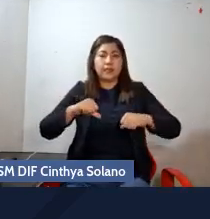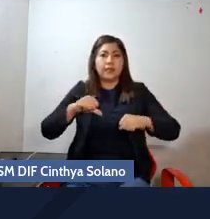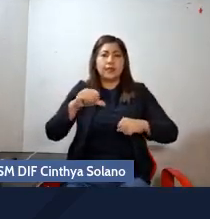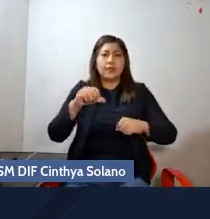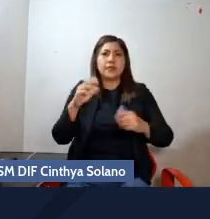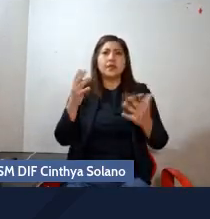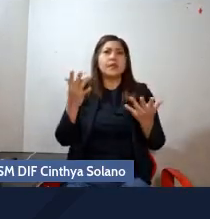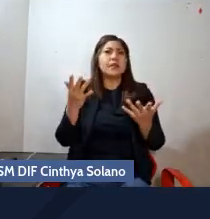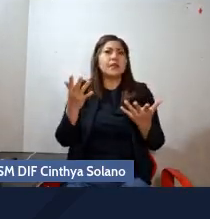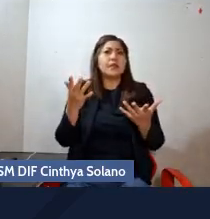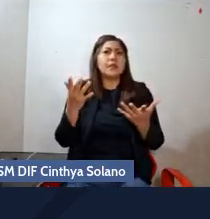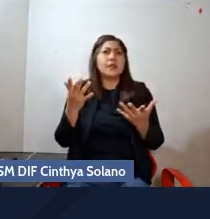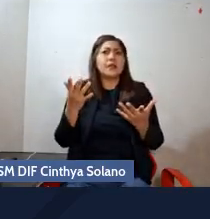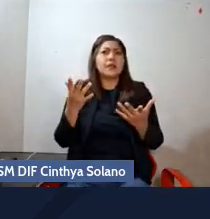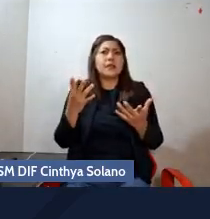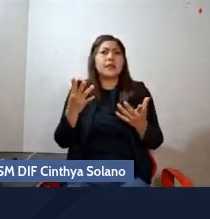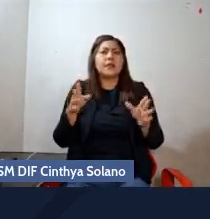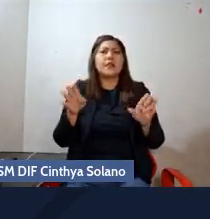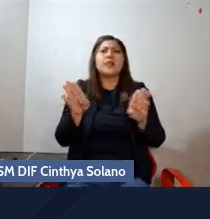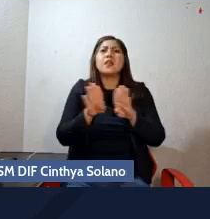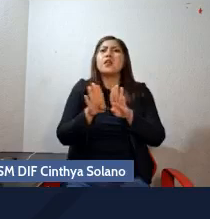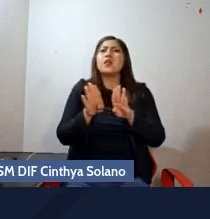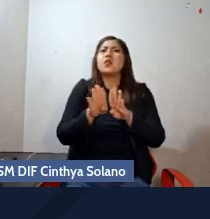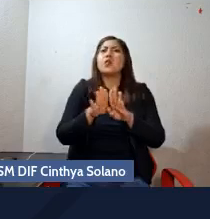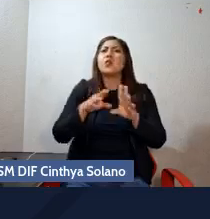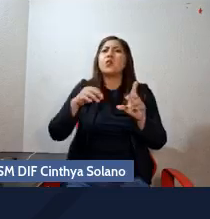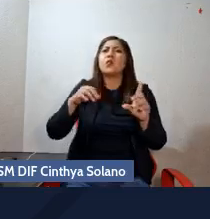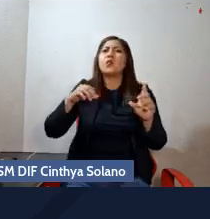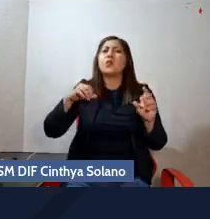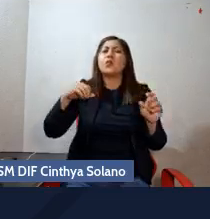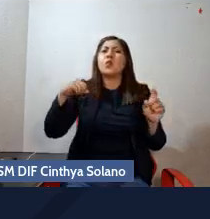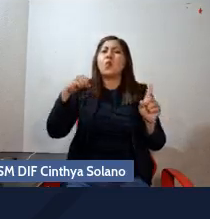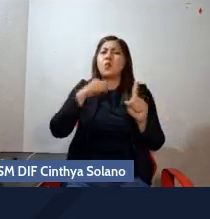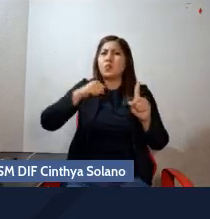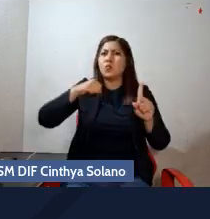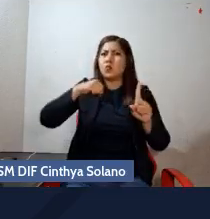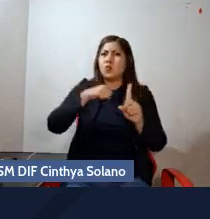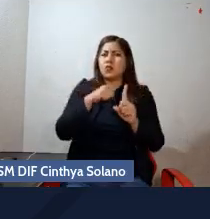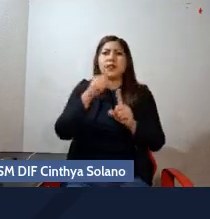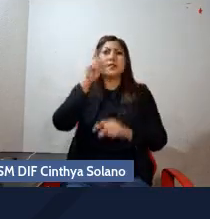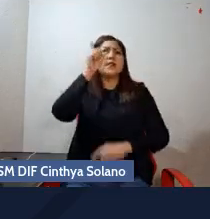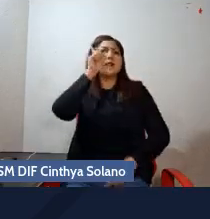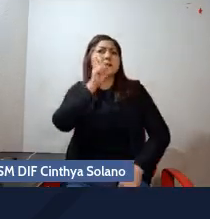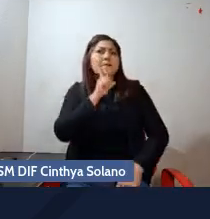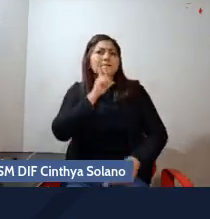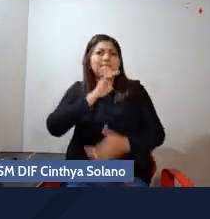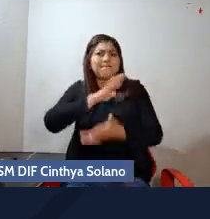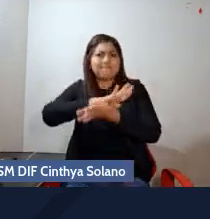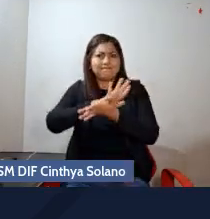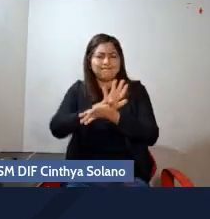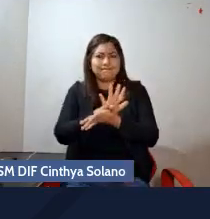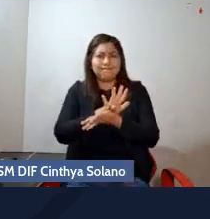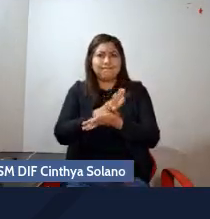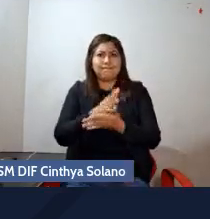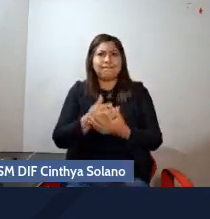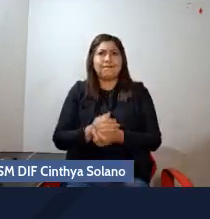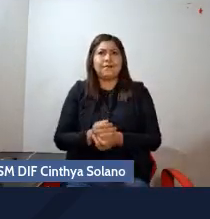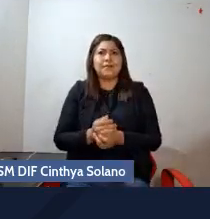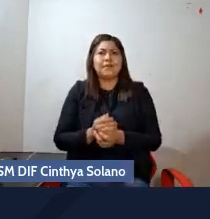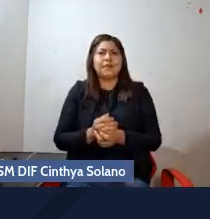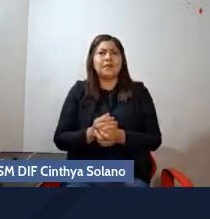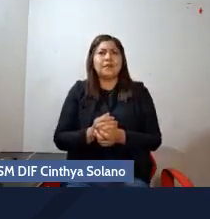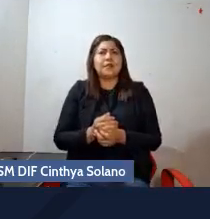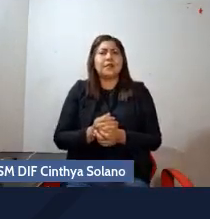política en razón de género. Es importante señalar también el día de hoy que si esas conductas las